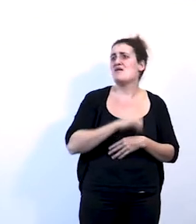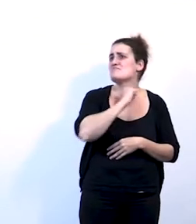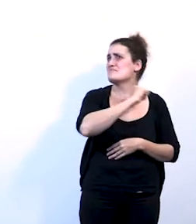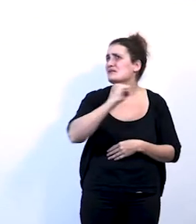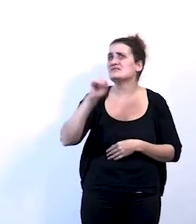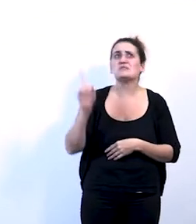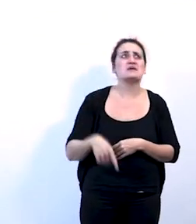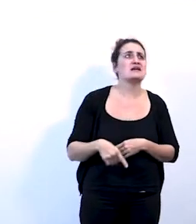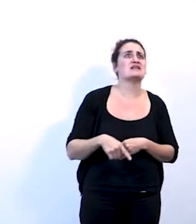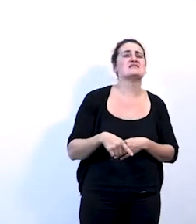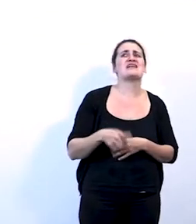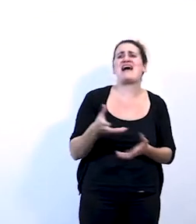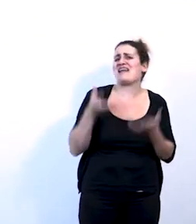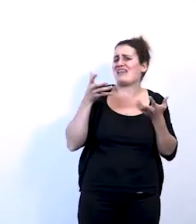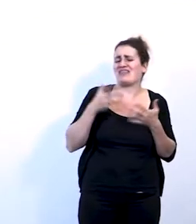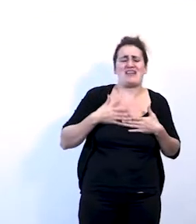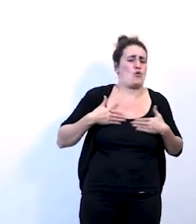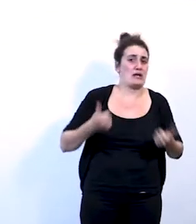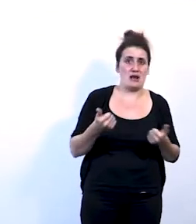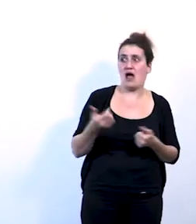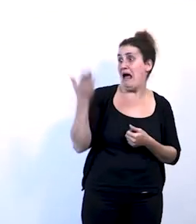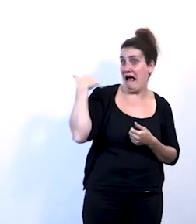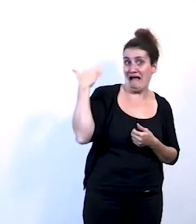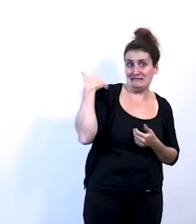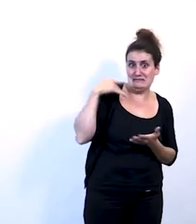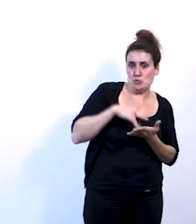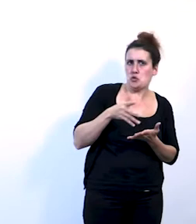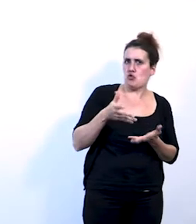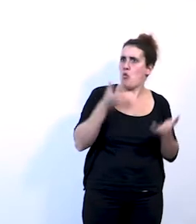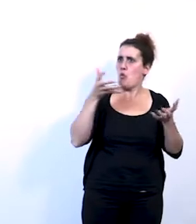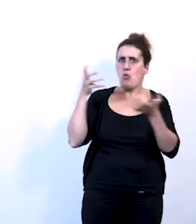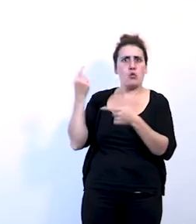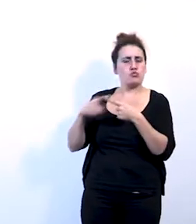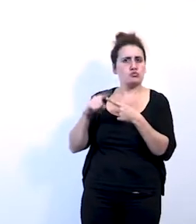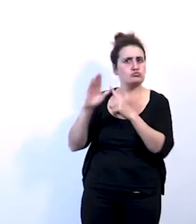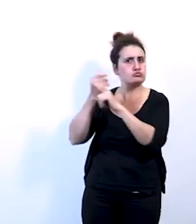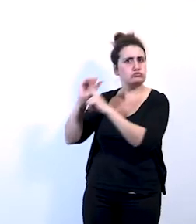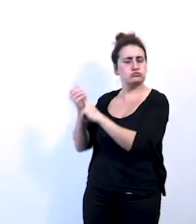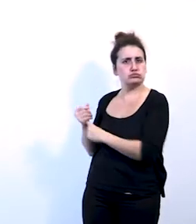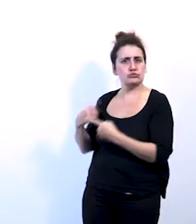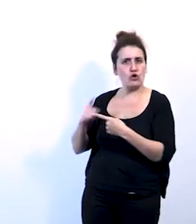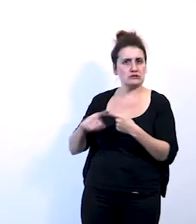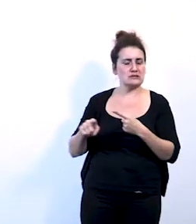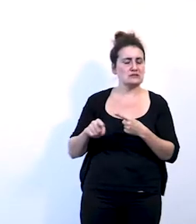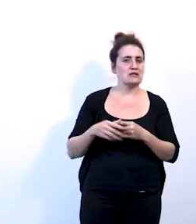a cualquier ganancia, teníamos muchas ganancias. En aquel tiempo había